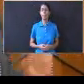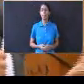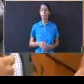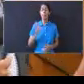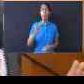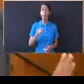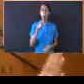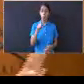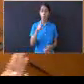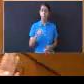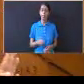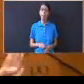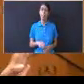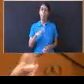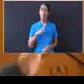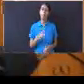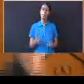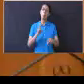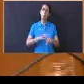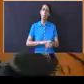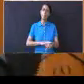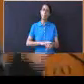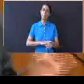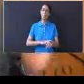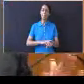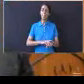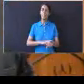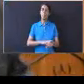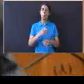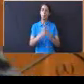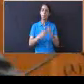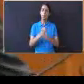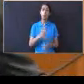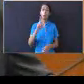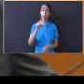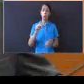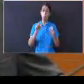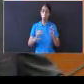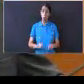si usted tiene más de T5 y no pudo estudiar.